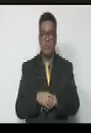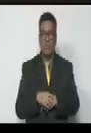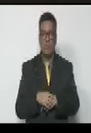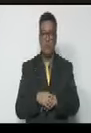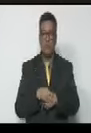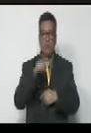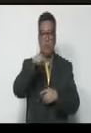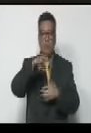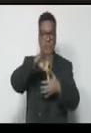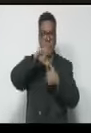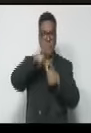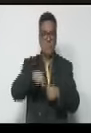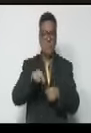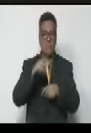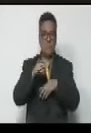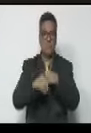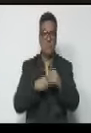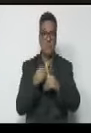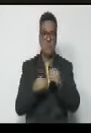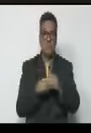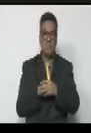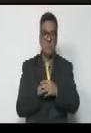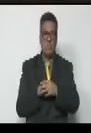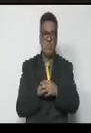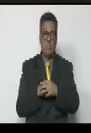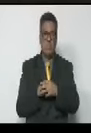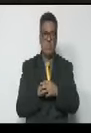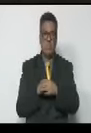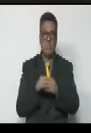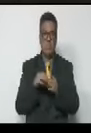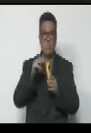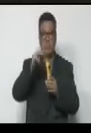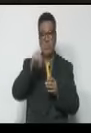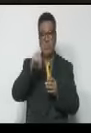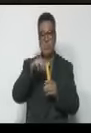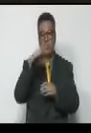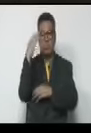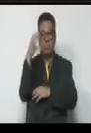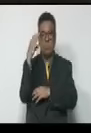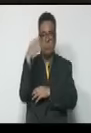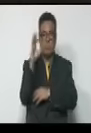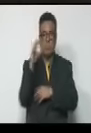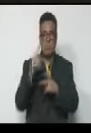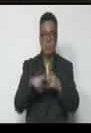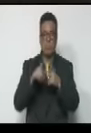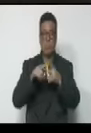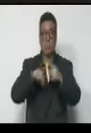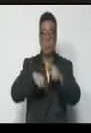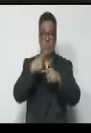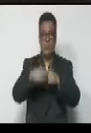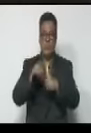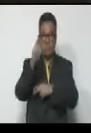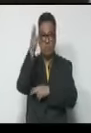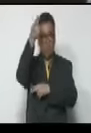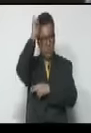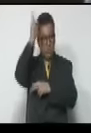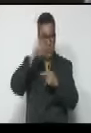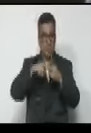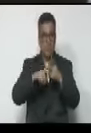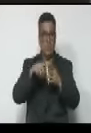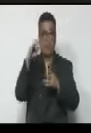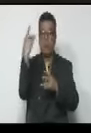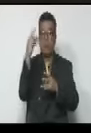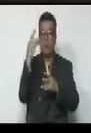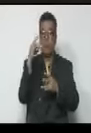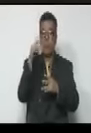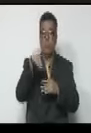en Sudamérica está en mayor cuantía en Colombia, luego Perú y